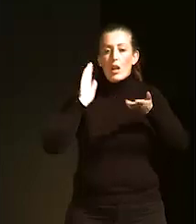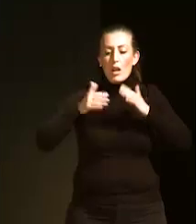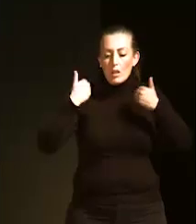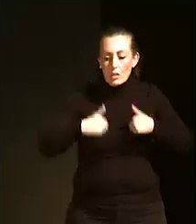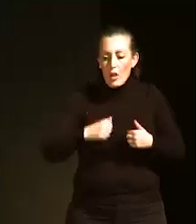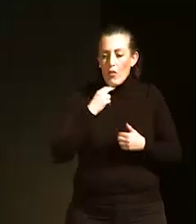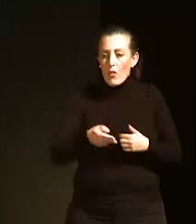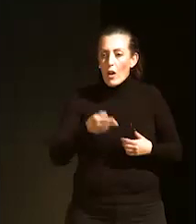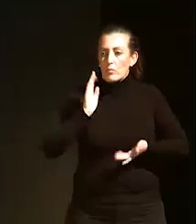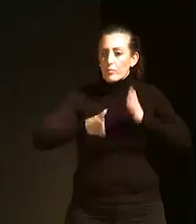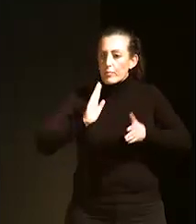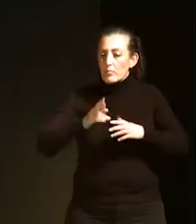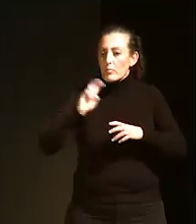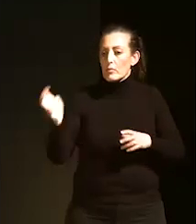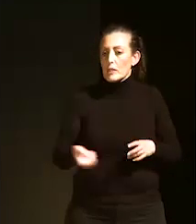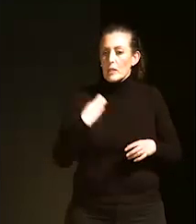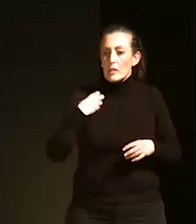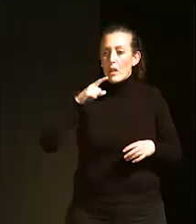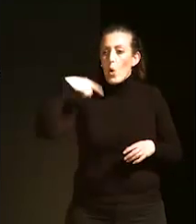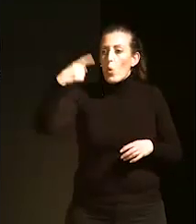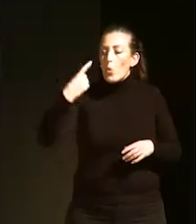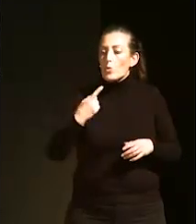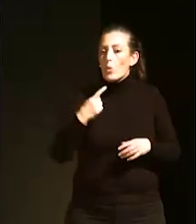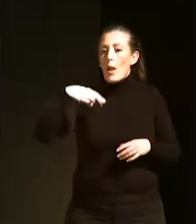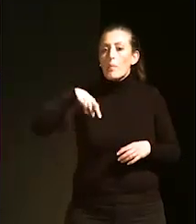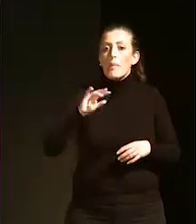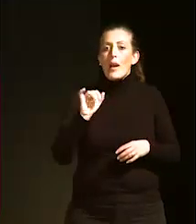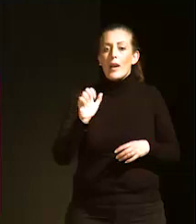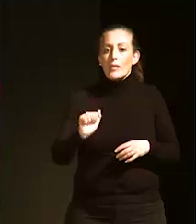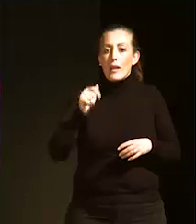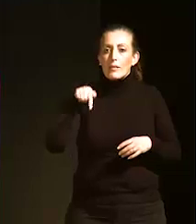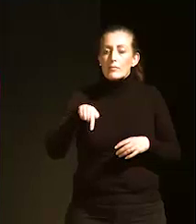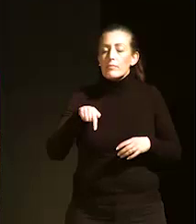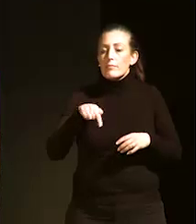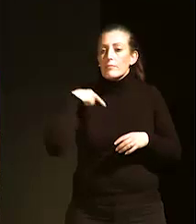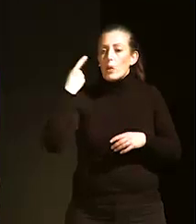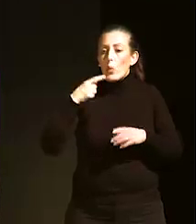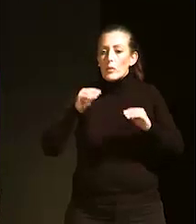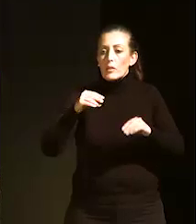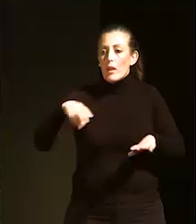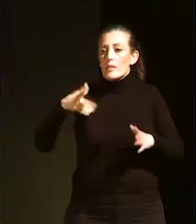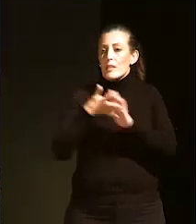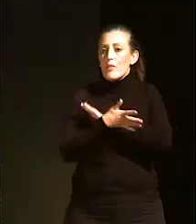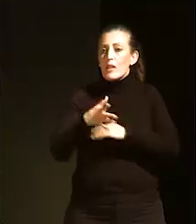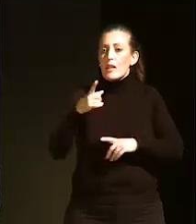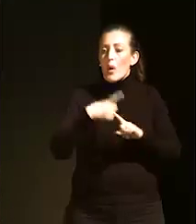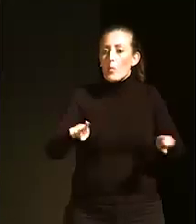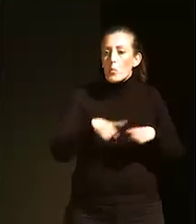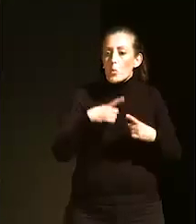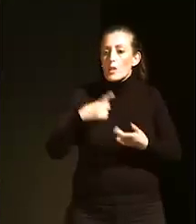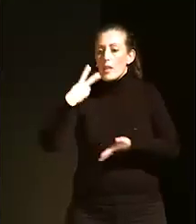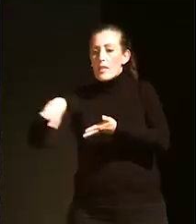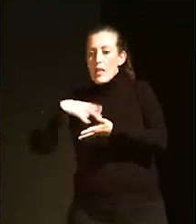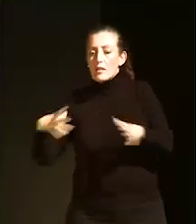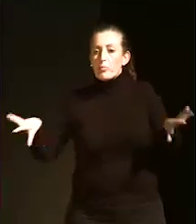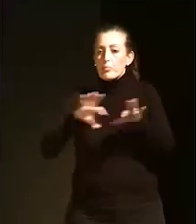cuerpo y de la voz es muy interesante en la cultura maya porque no hay música sin danza y no hay danza